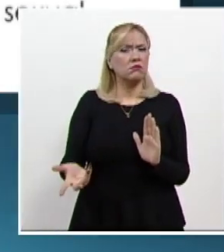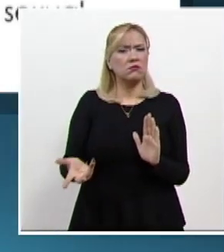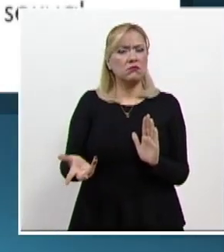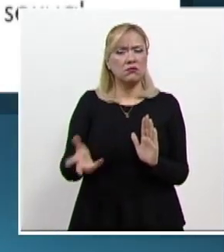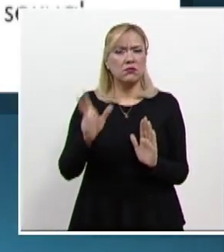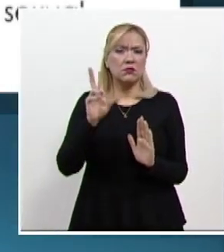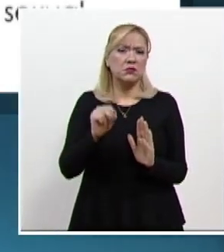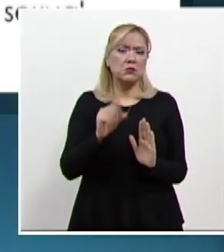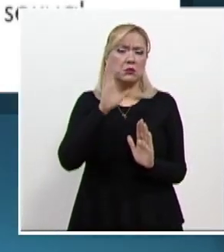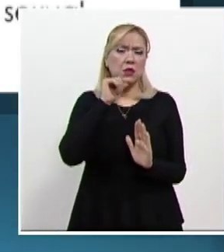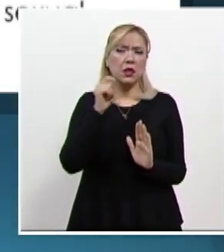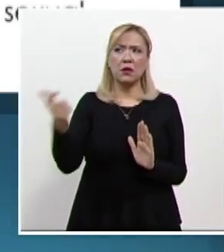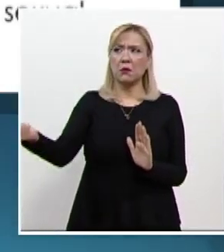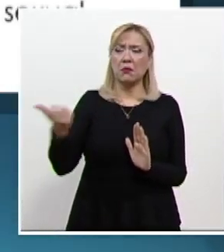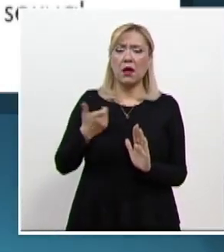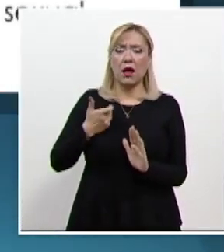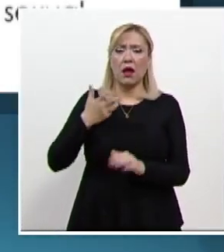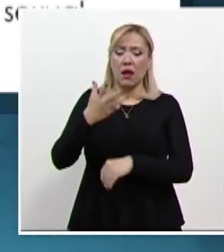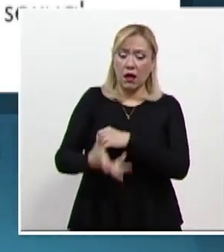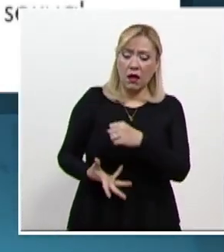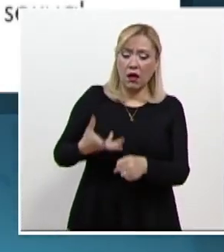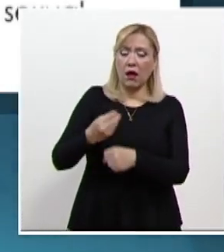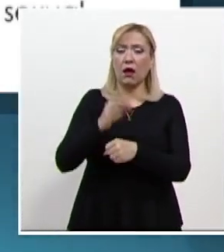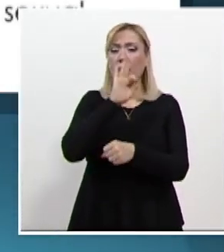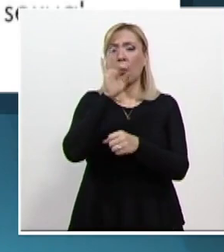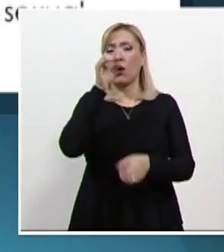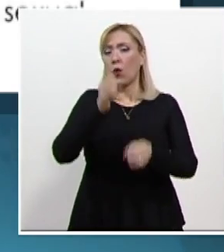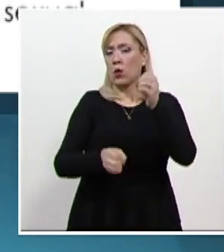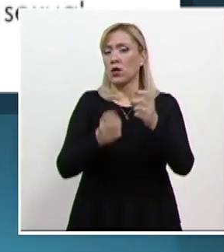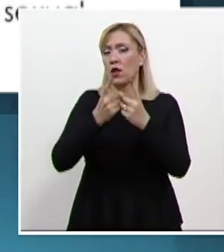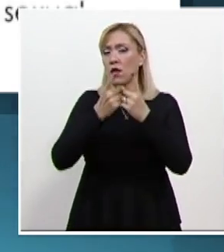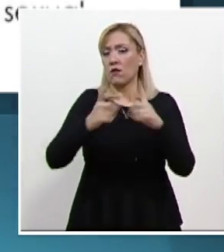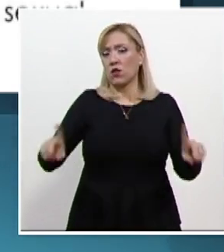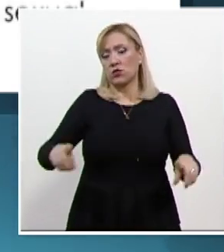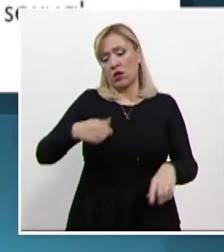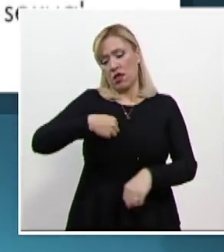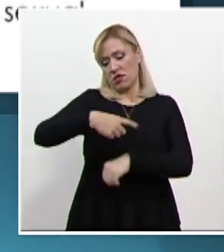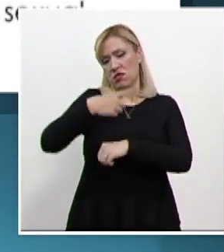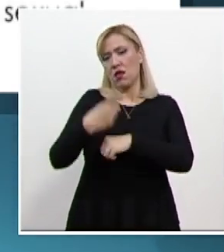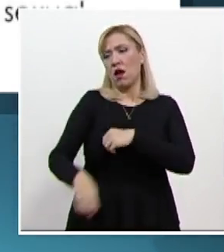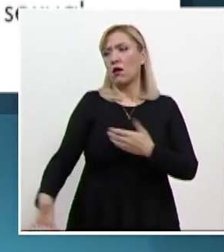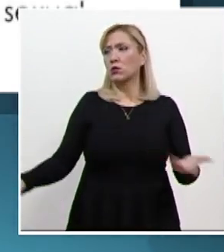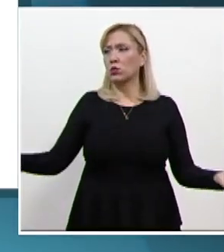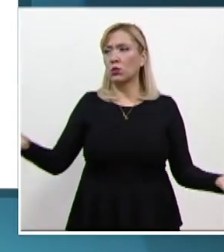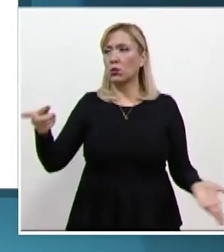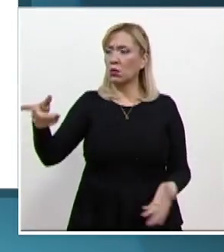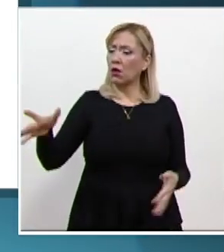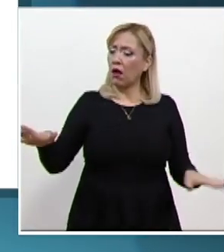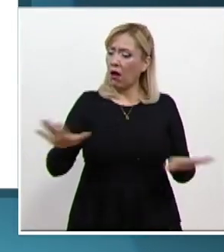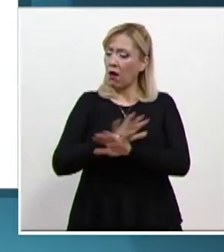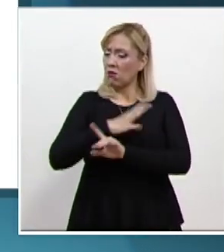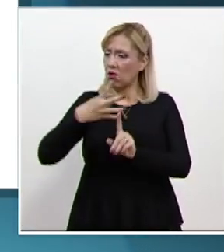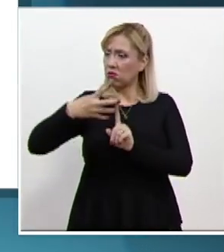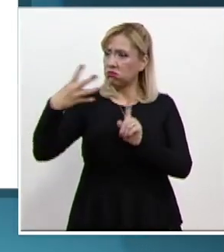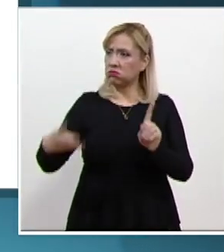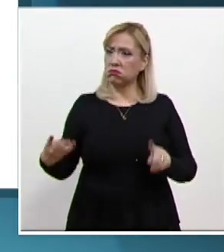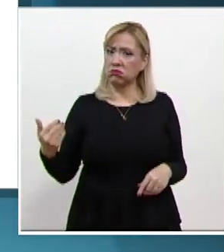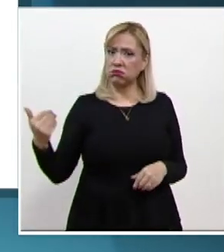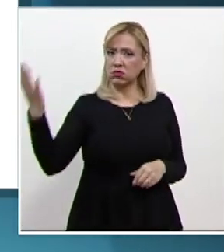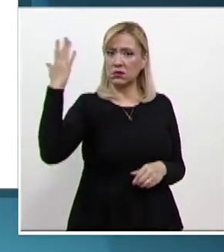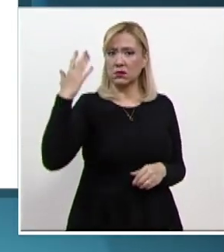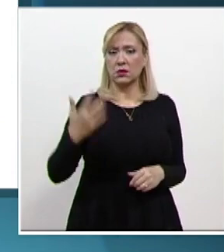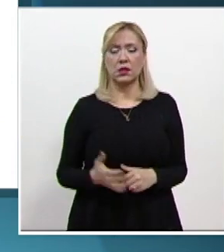de indemnización por daño moral en un juicio de divorcio con motivo de la preferencia sexual de cónyuge. En caso, el primer